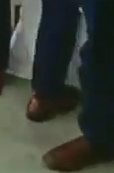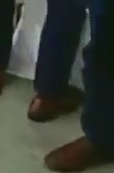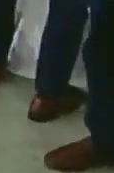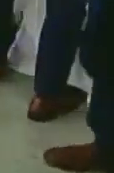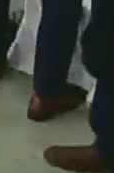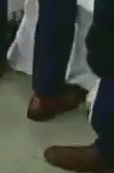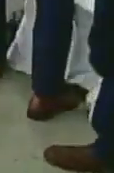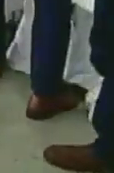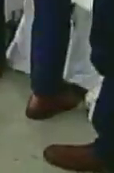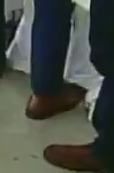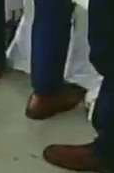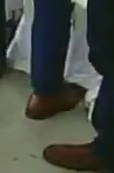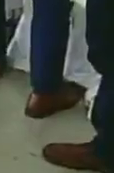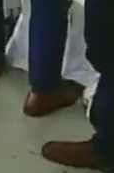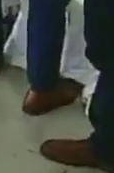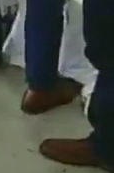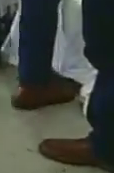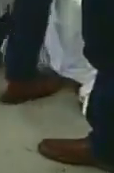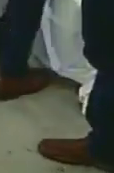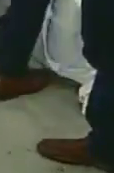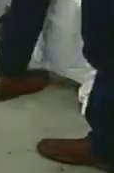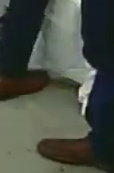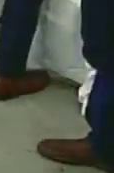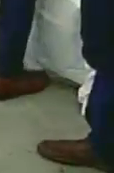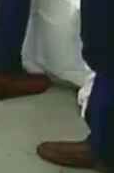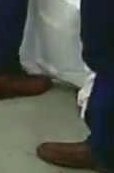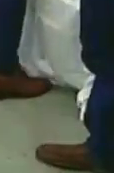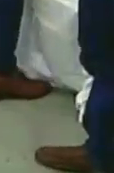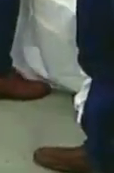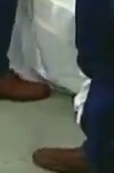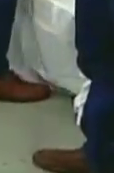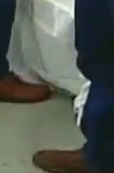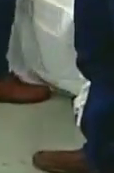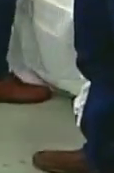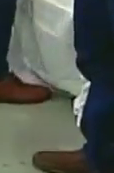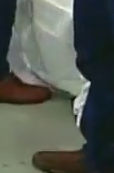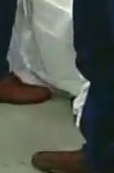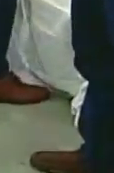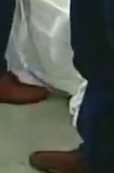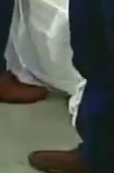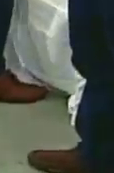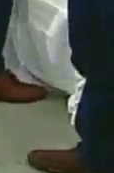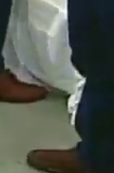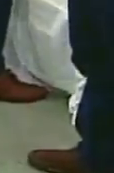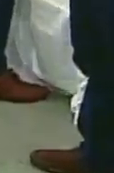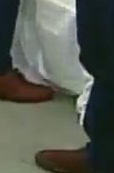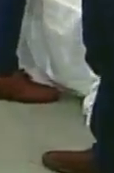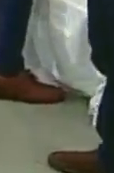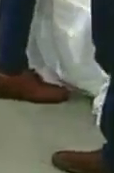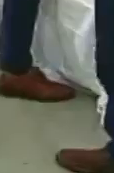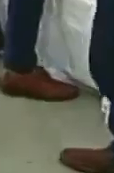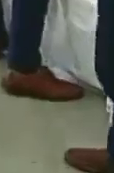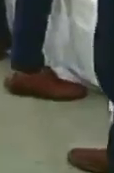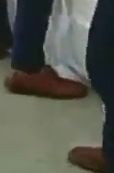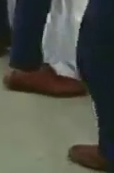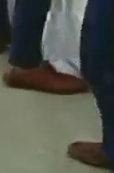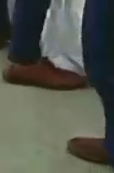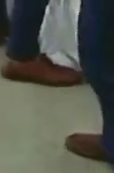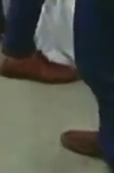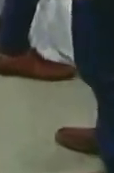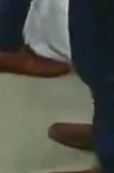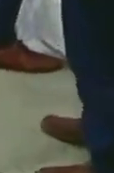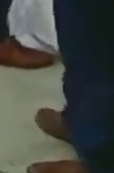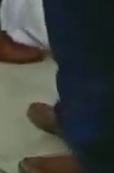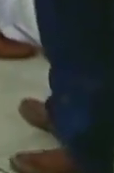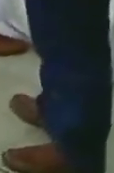bastante amplia en este sector y, sobre todo, estar en uno de los complejos más grandes de